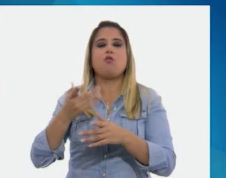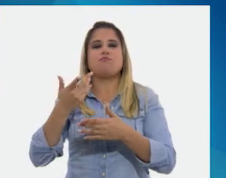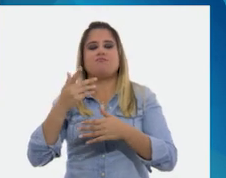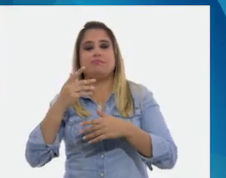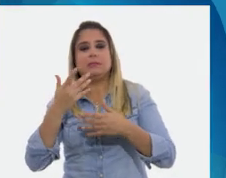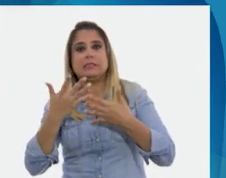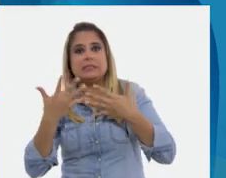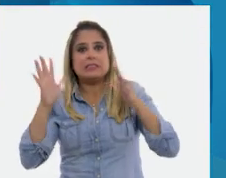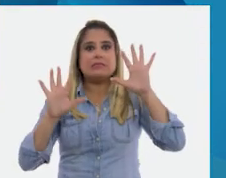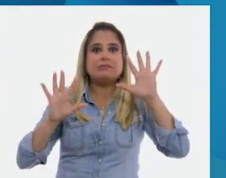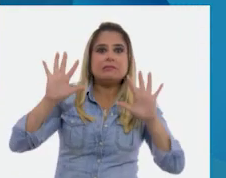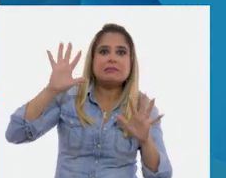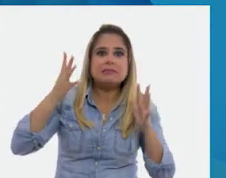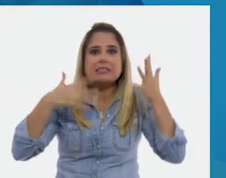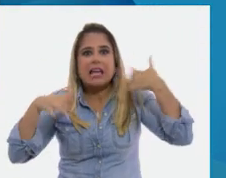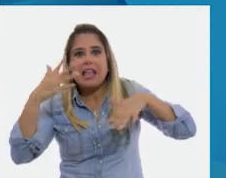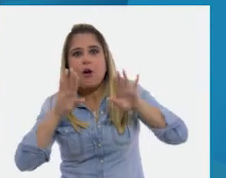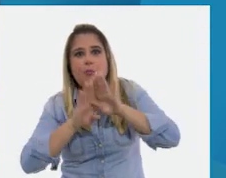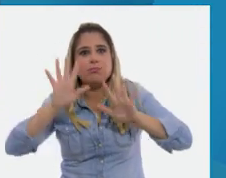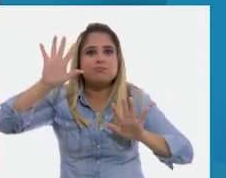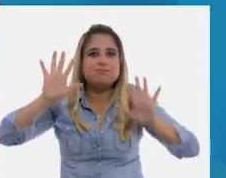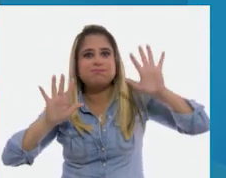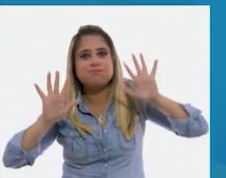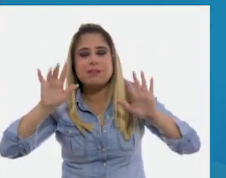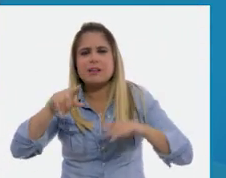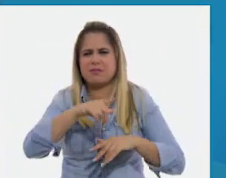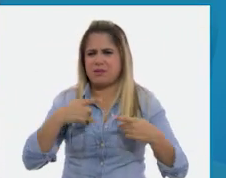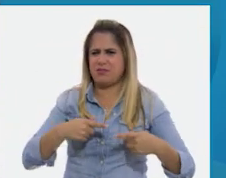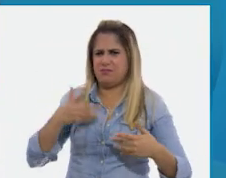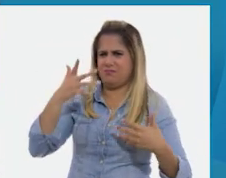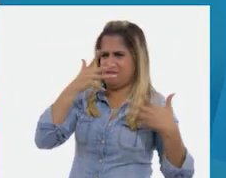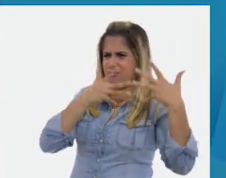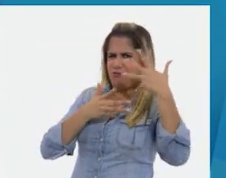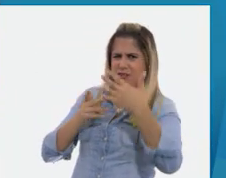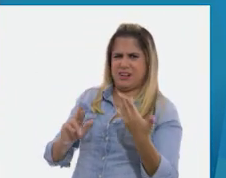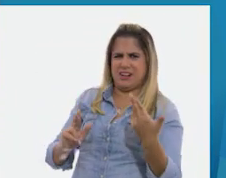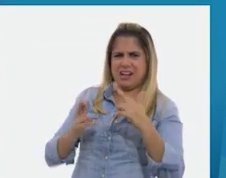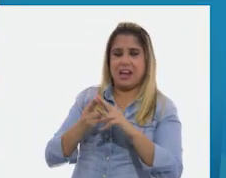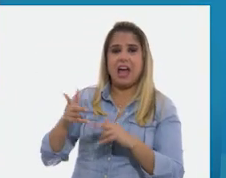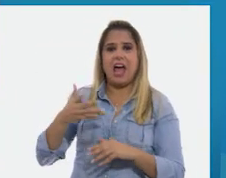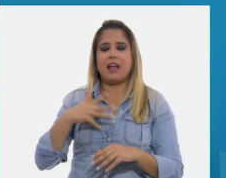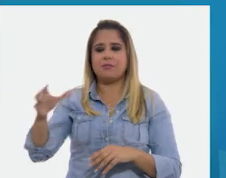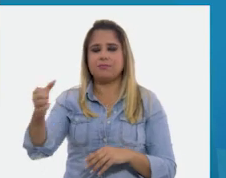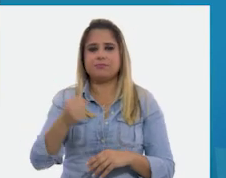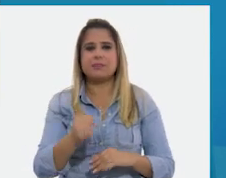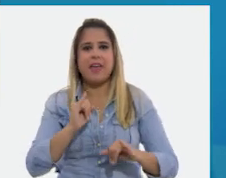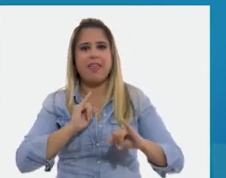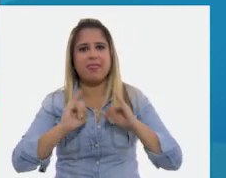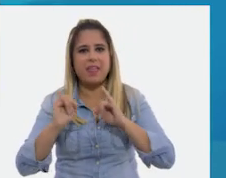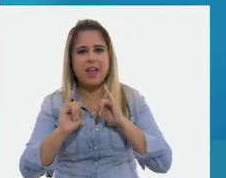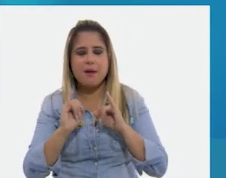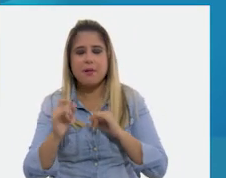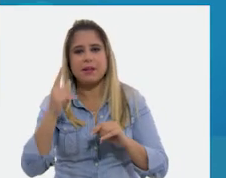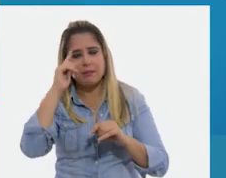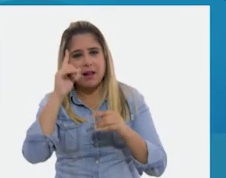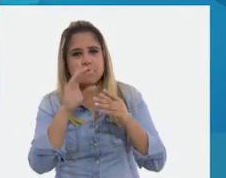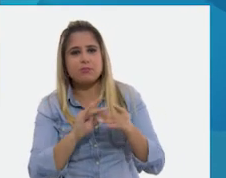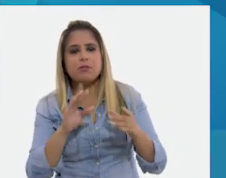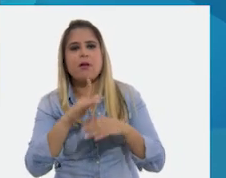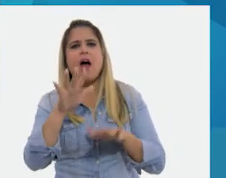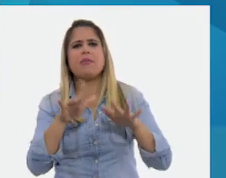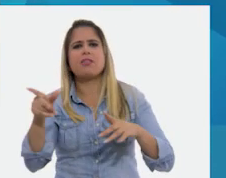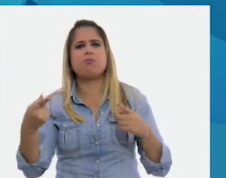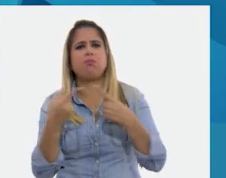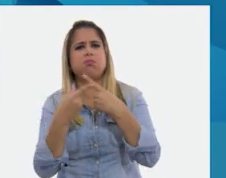que solo traía más confusiones. También lo intentaron con intérpretes, quienes las más de las veces distorsionaban